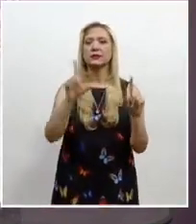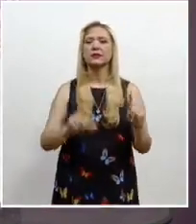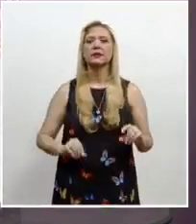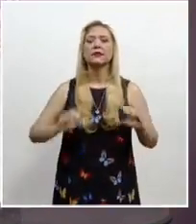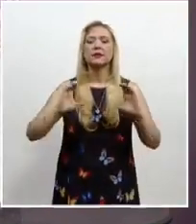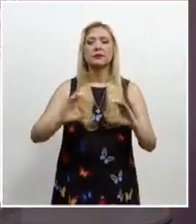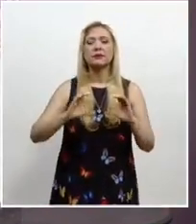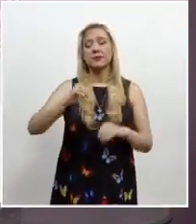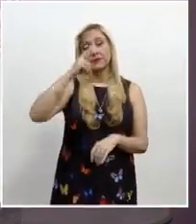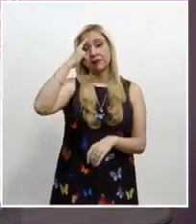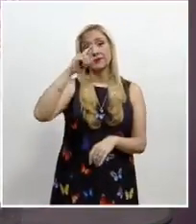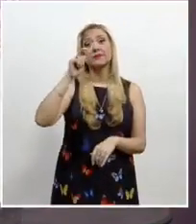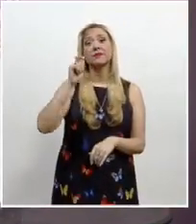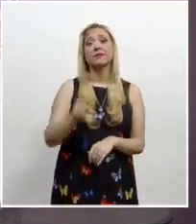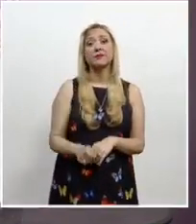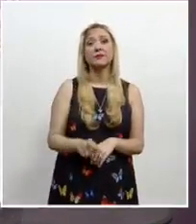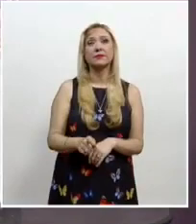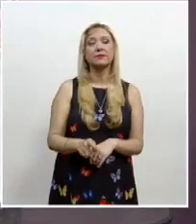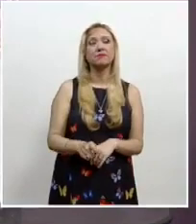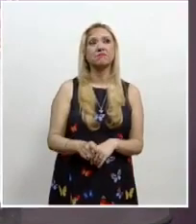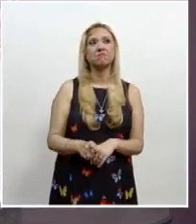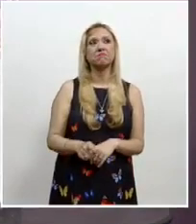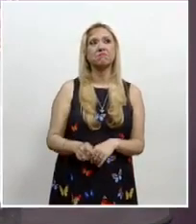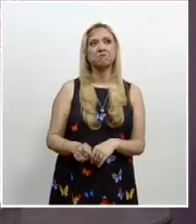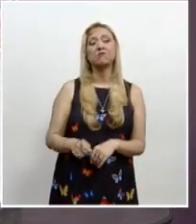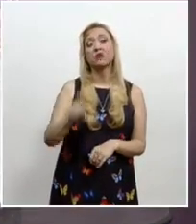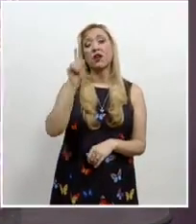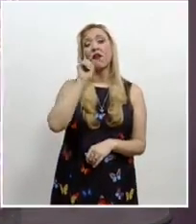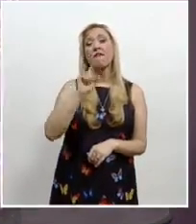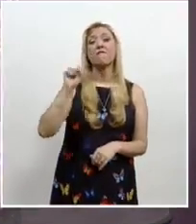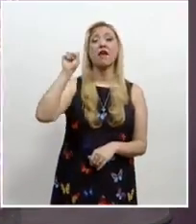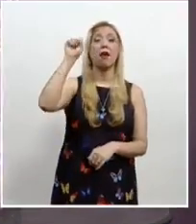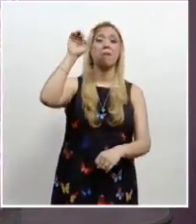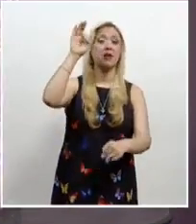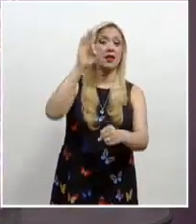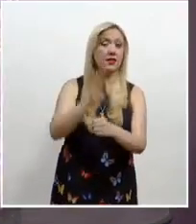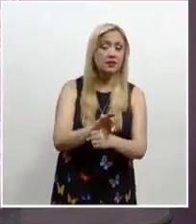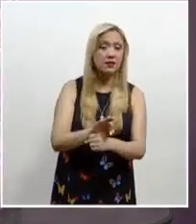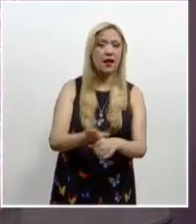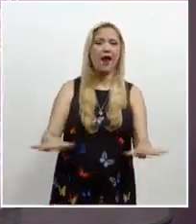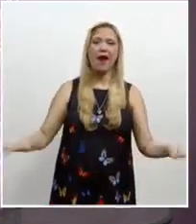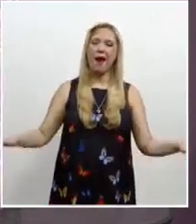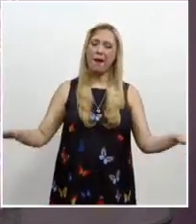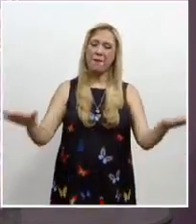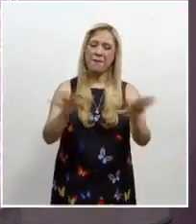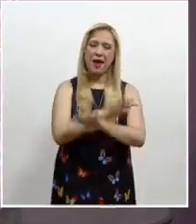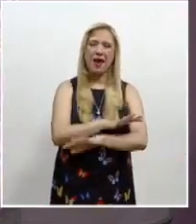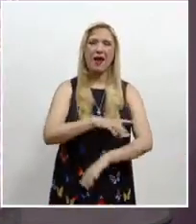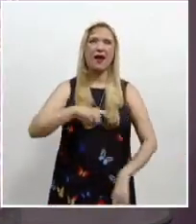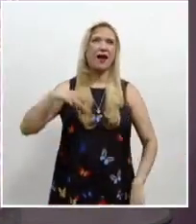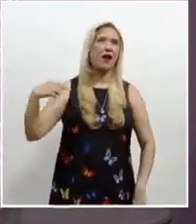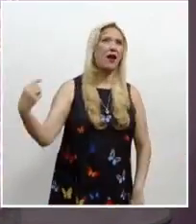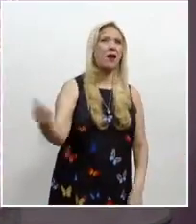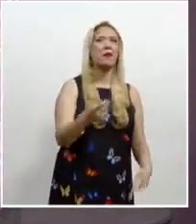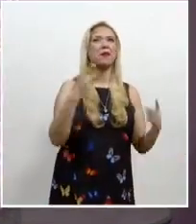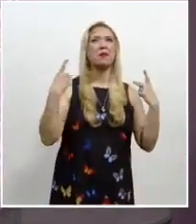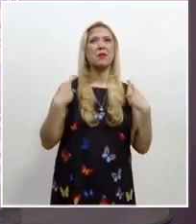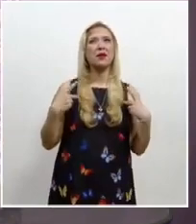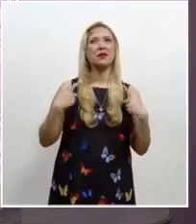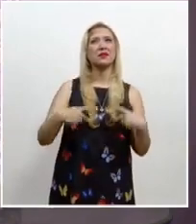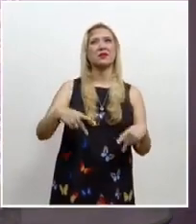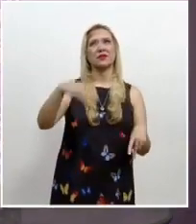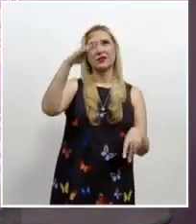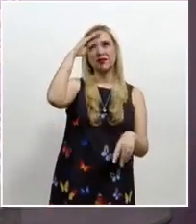es parte de una apuesta feminista de cambiar los paradigmas de la sociedad, de poner